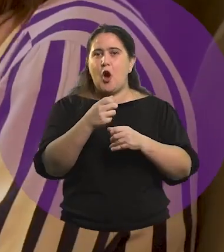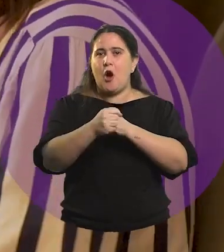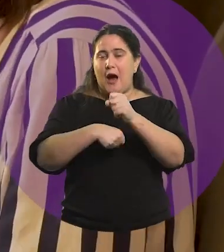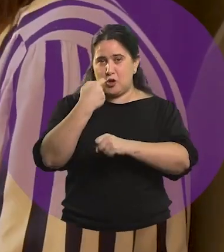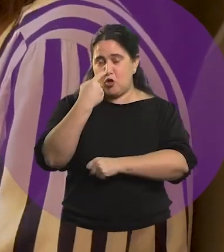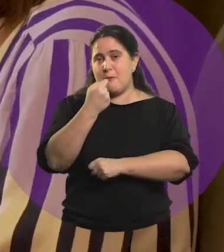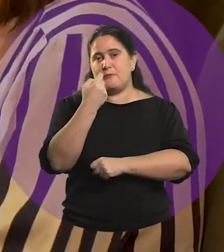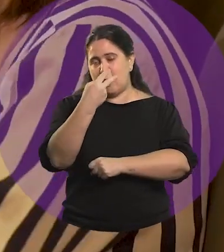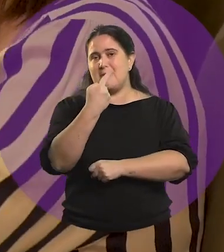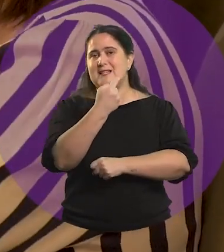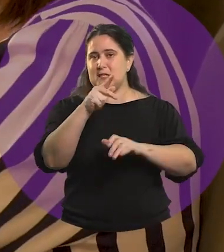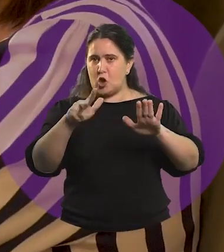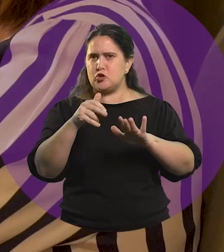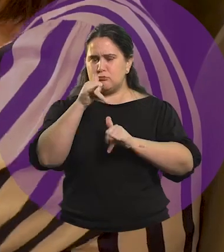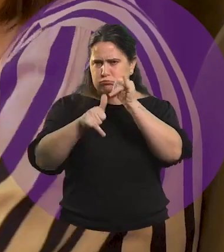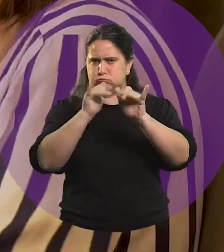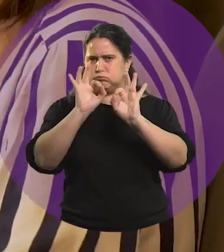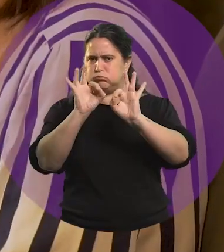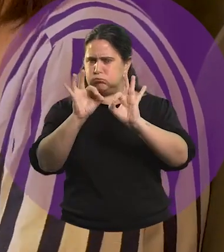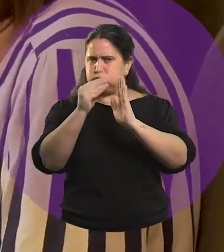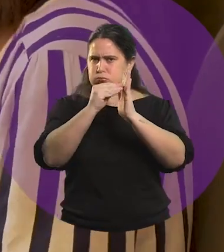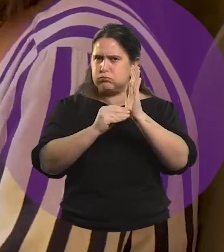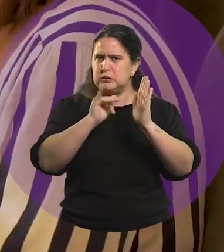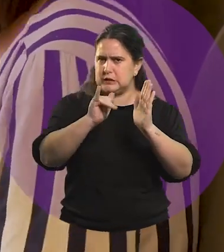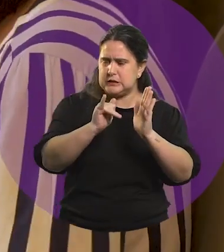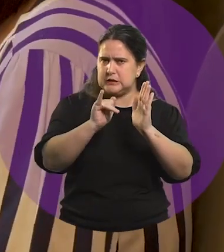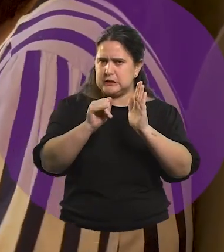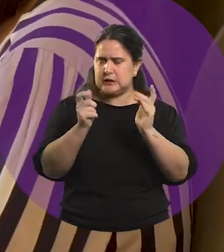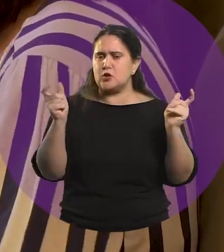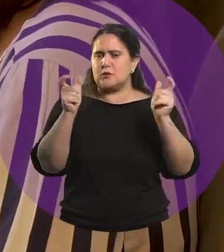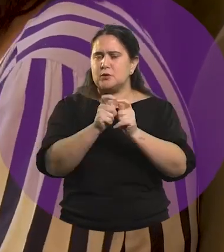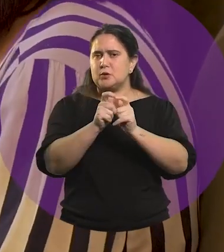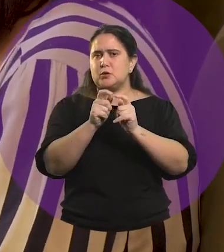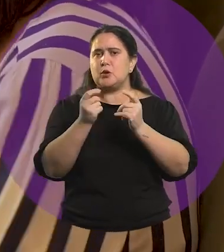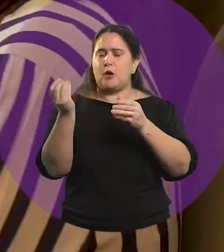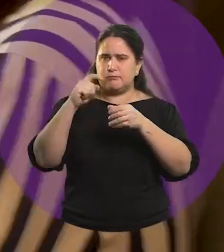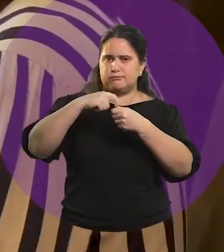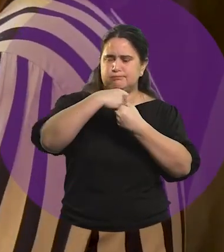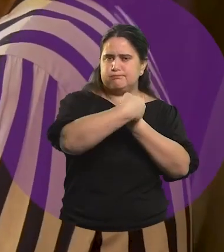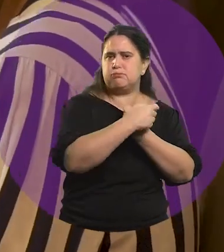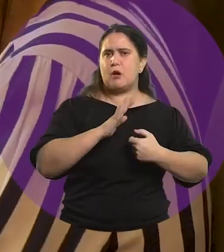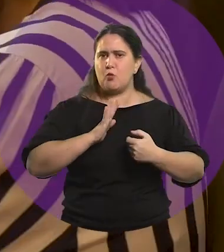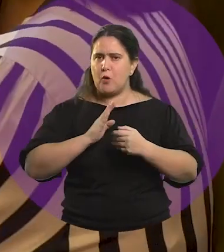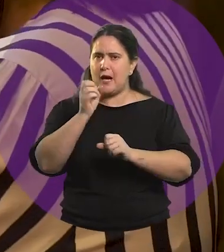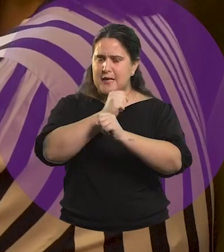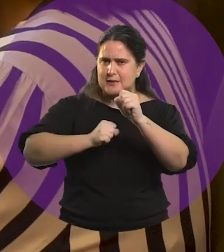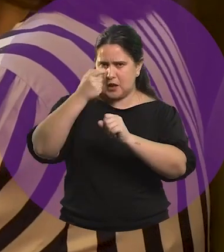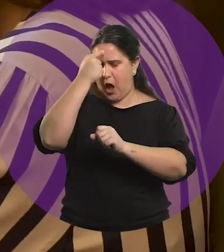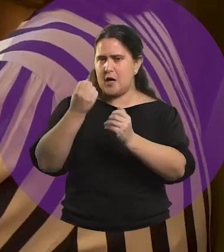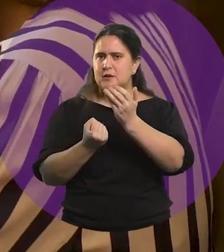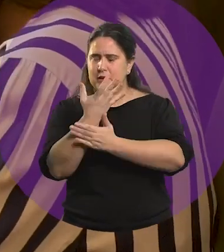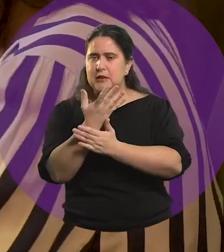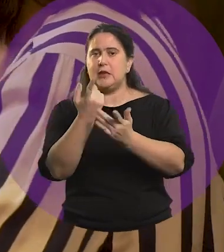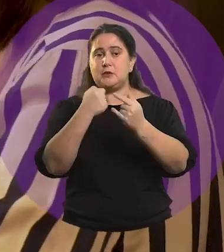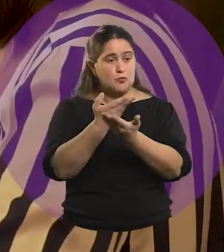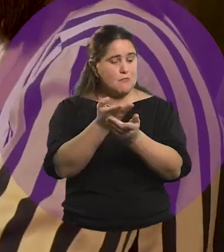De 2018 teníamos mucha información de la Mesa Interinstitucional de Mujeres en Ciencia, Innovación y Tecnología, y mostraba